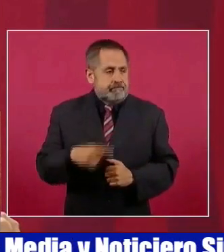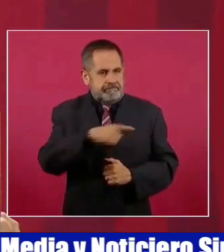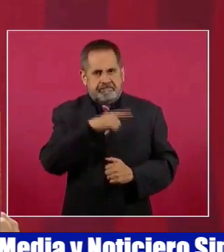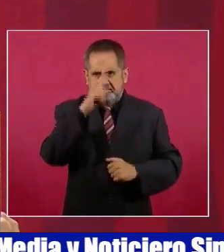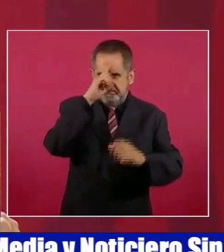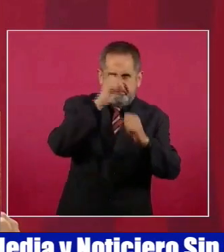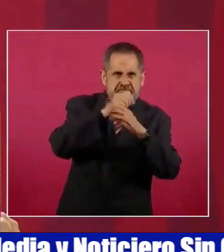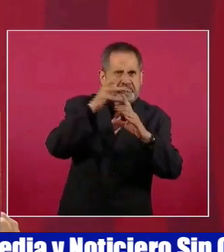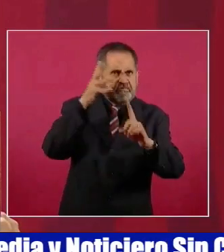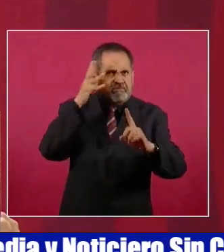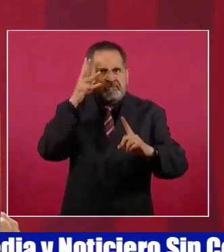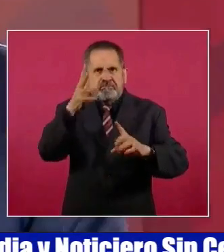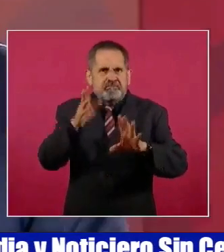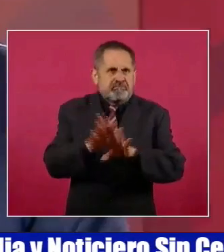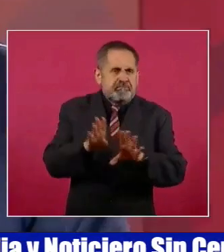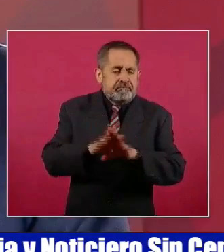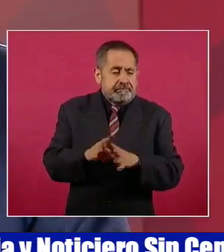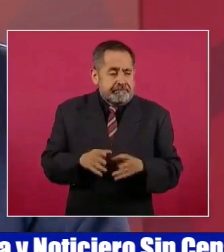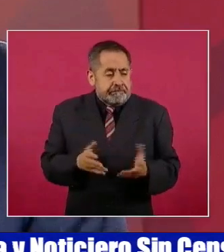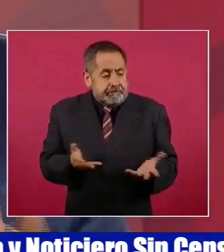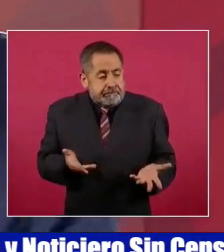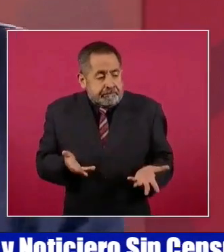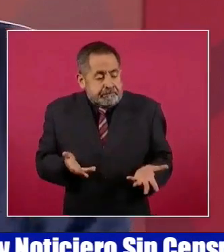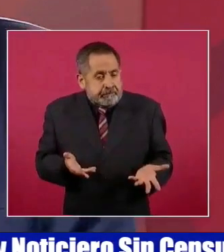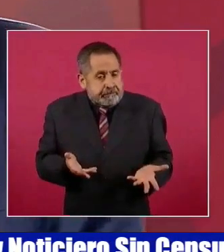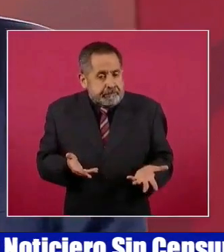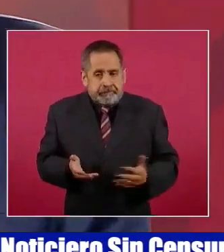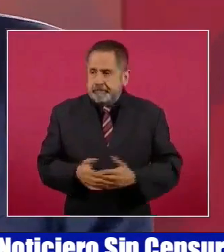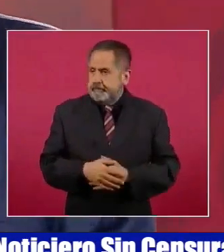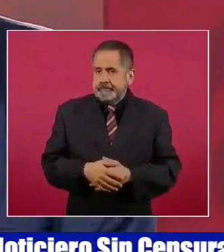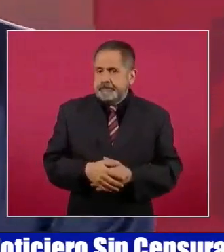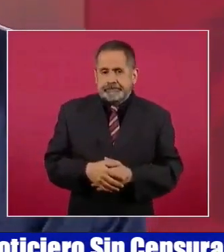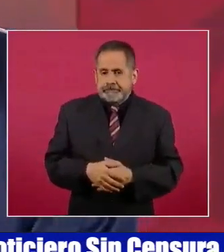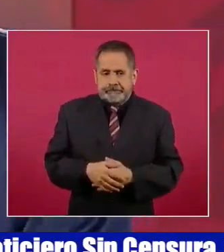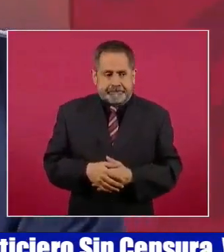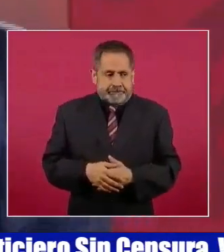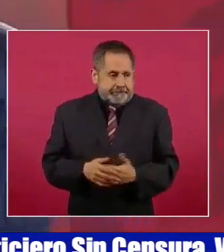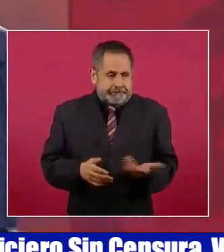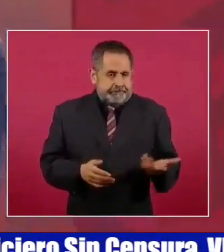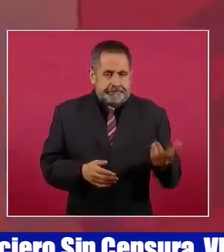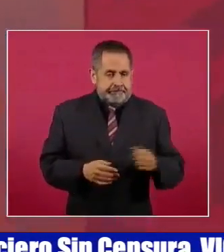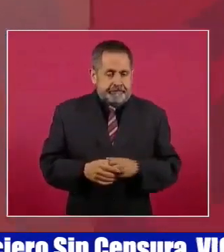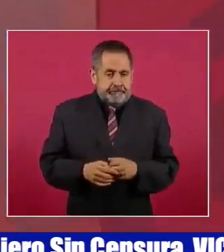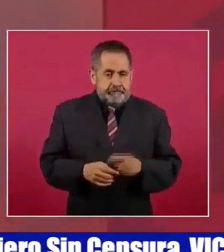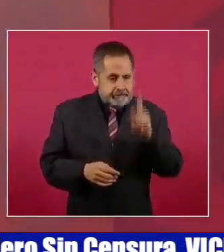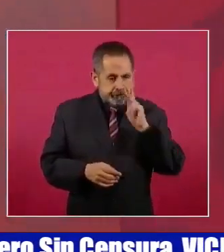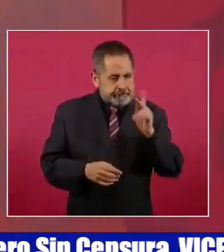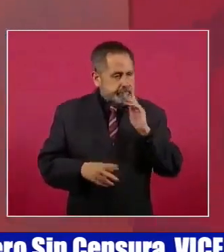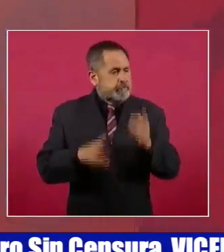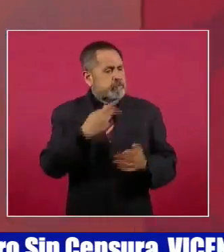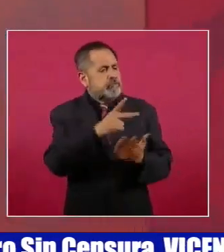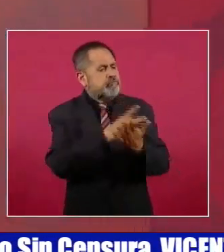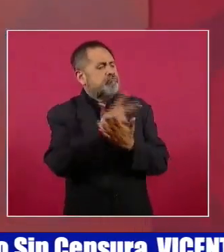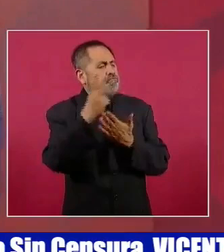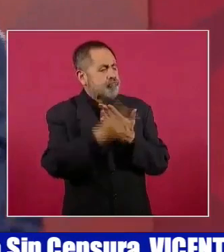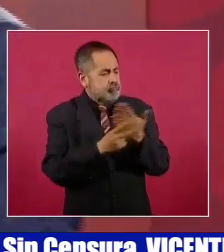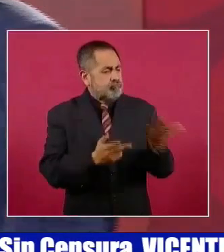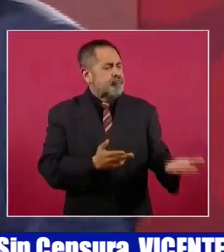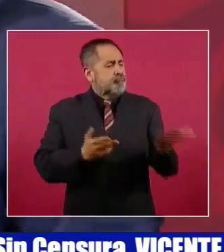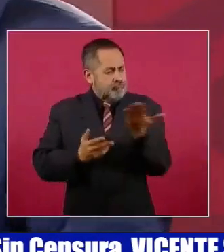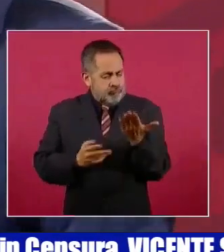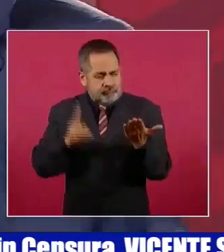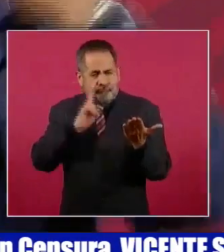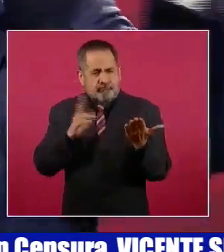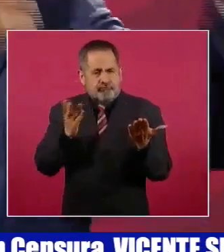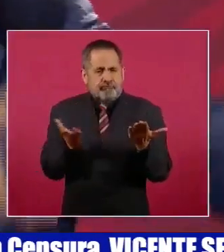había caído al 60 punto 32 por ciento pero de ahí febrero marzo en marzo llegó al